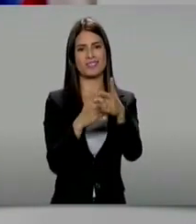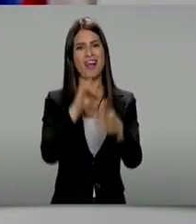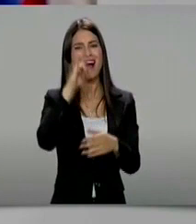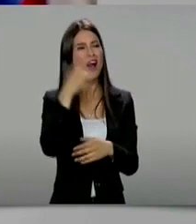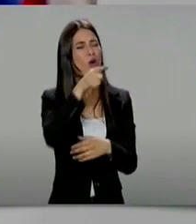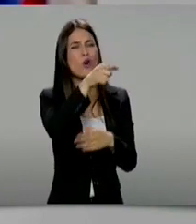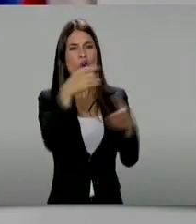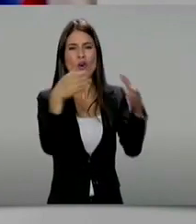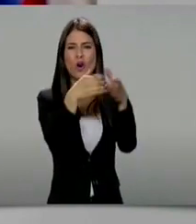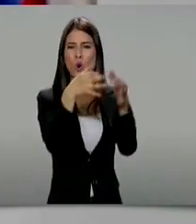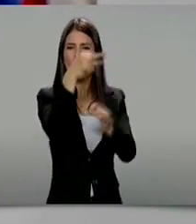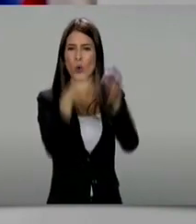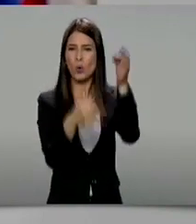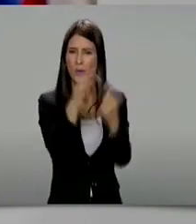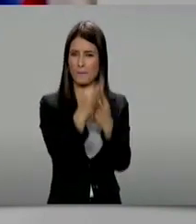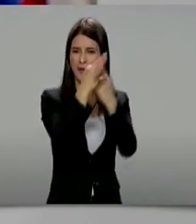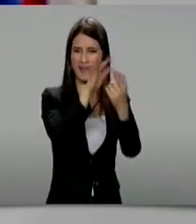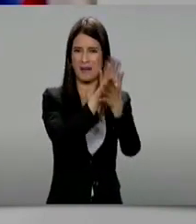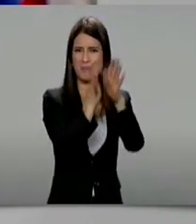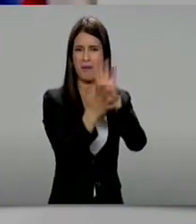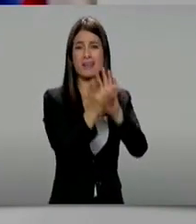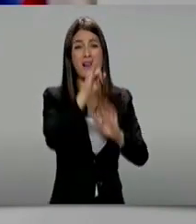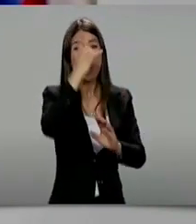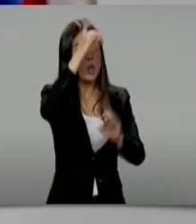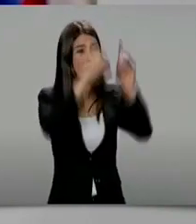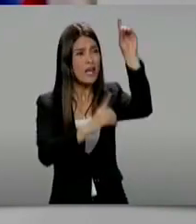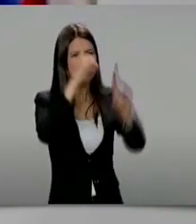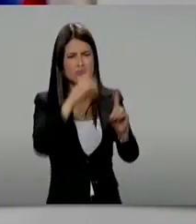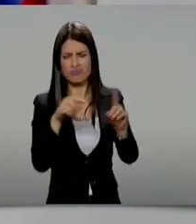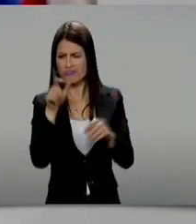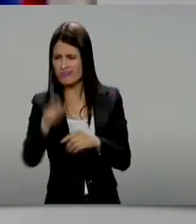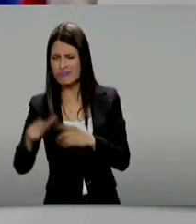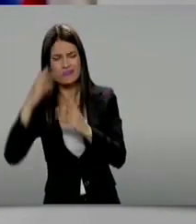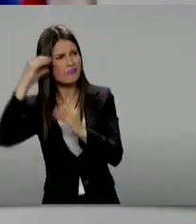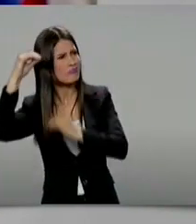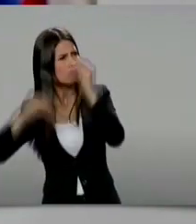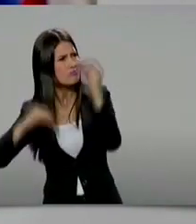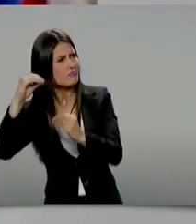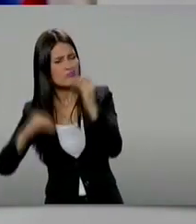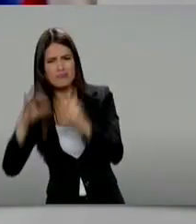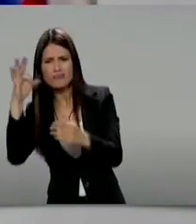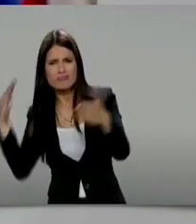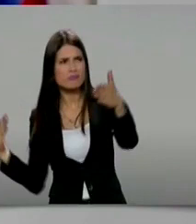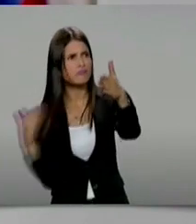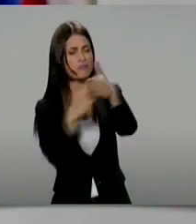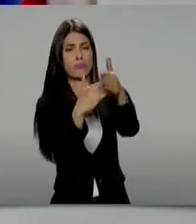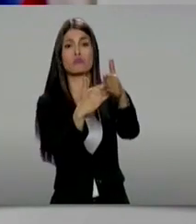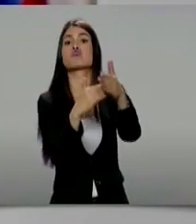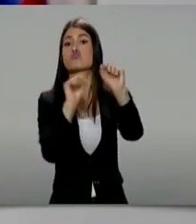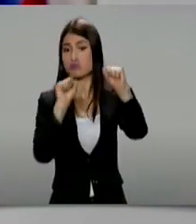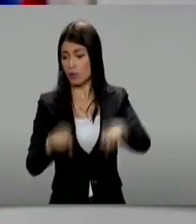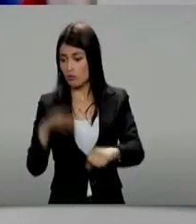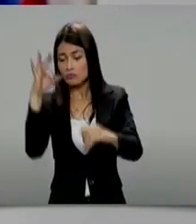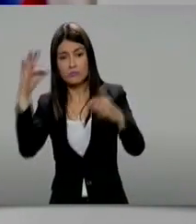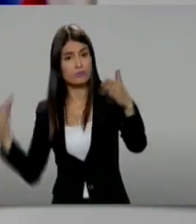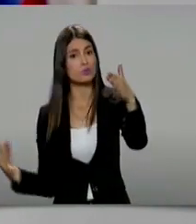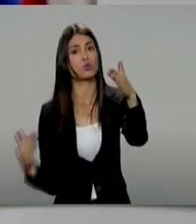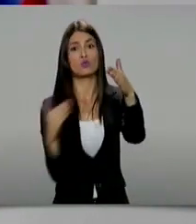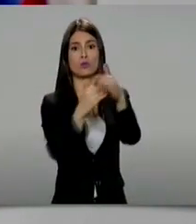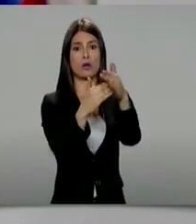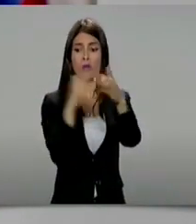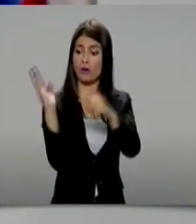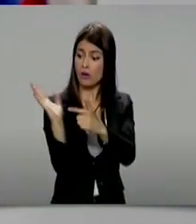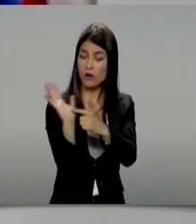parte de la articulación con las otras jurisdicciones las tutelas contra decisiones de esta jurisdicción